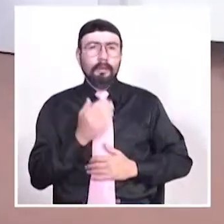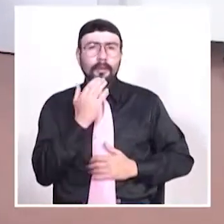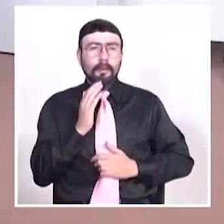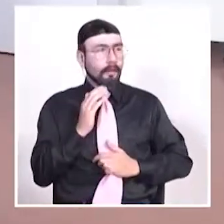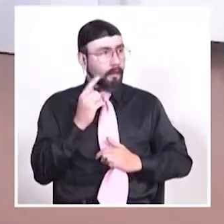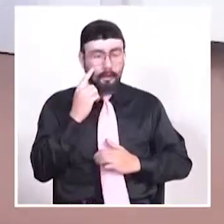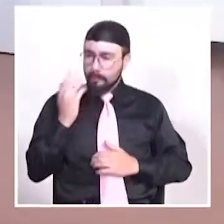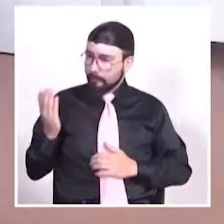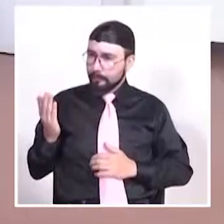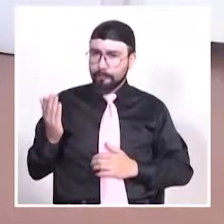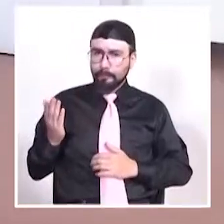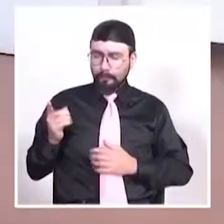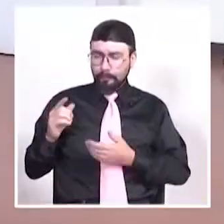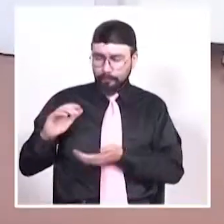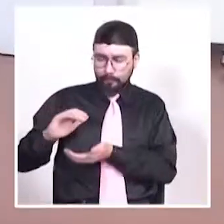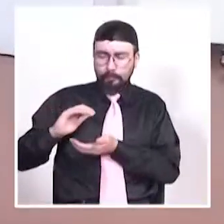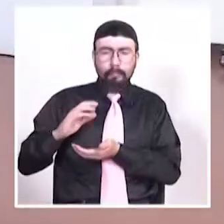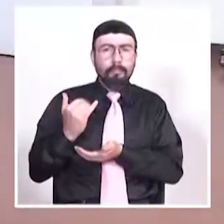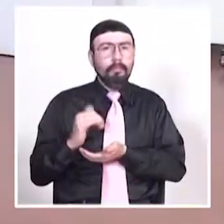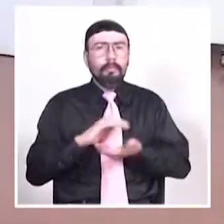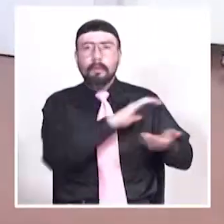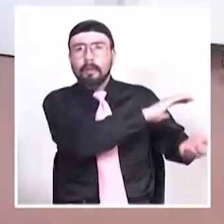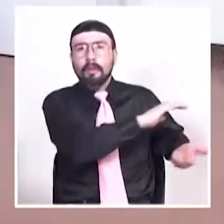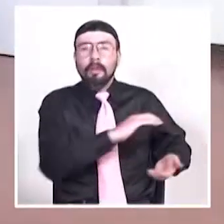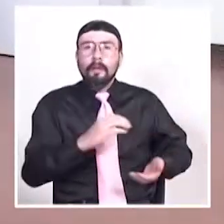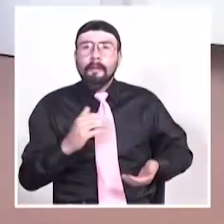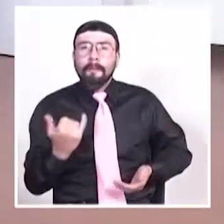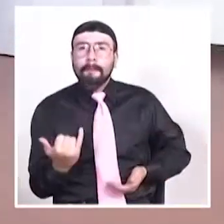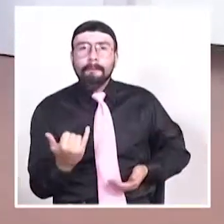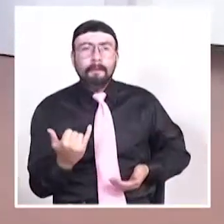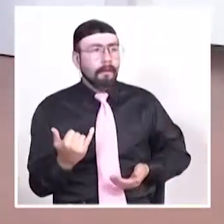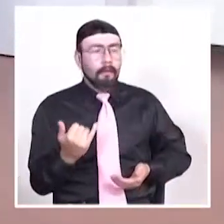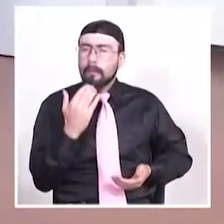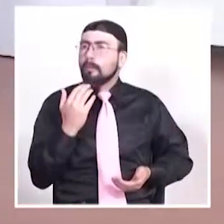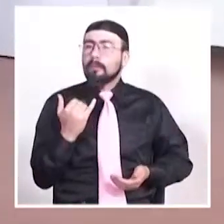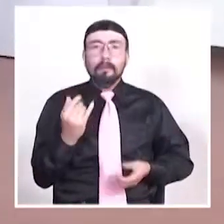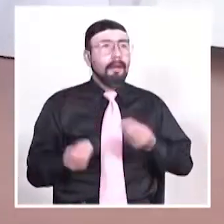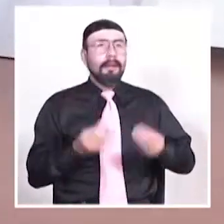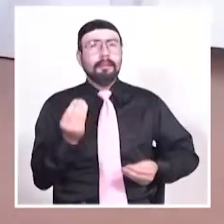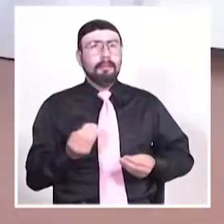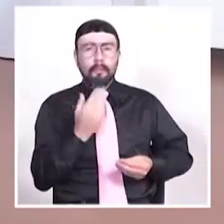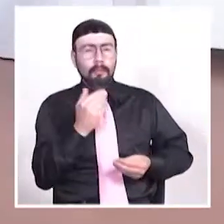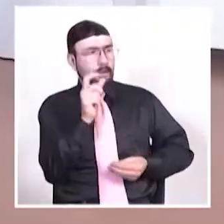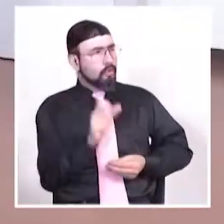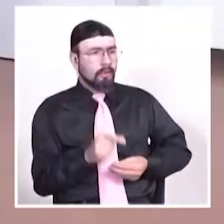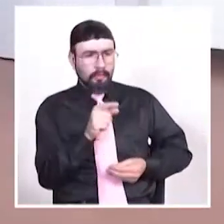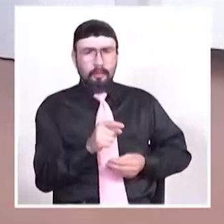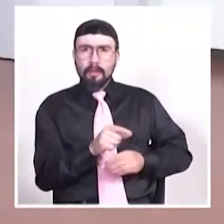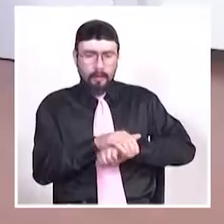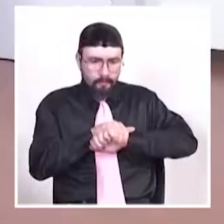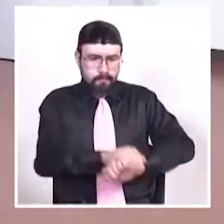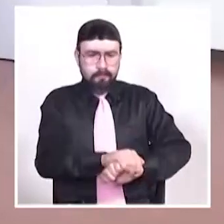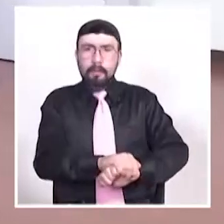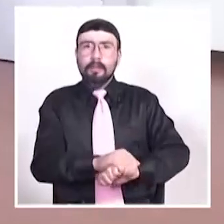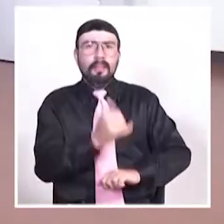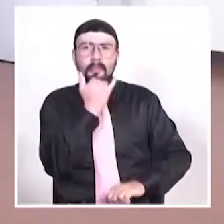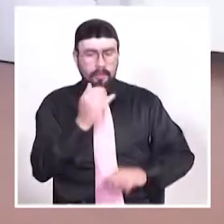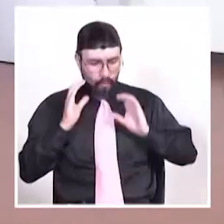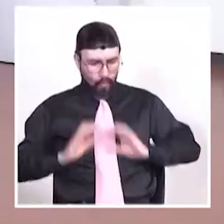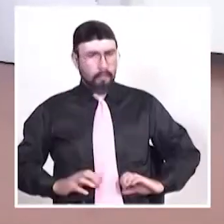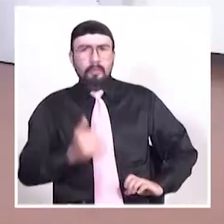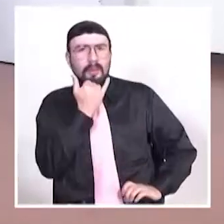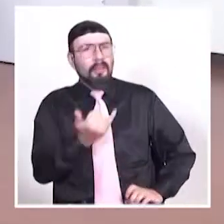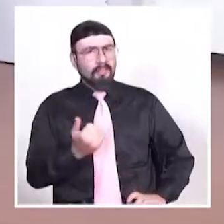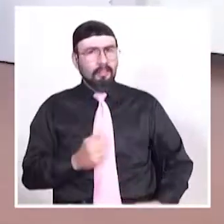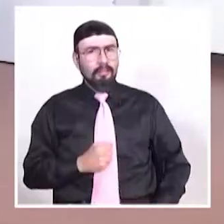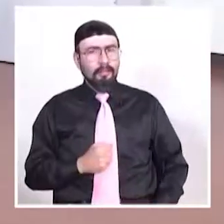dibujo, yo les recibo este. Vamos a hacerlo ahí. ¿Qué es lo que hace cuando uno le hace un masaje a una persona? ¿Qué es lo que pasa en el cuerpo? Pues